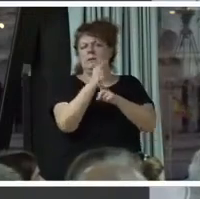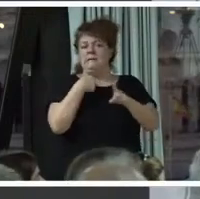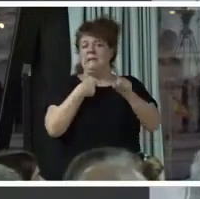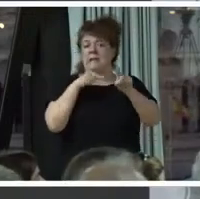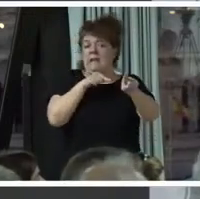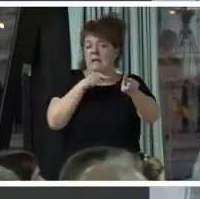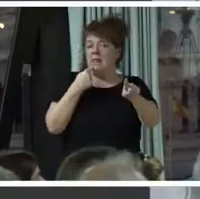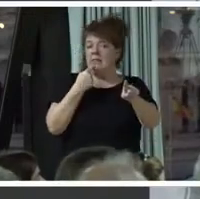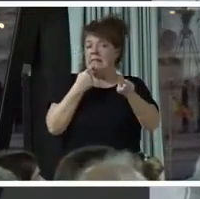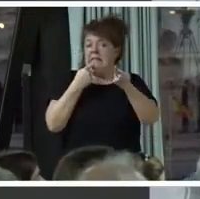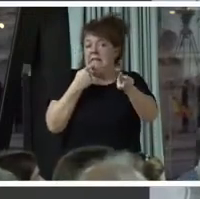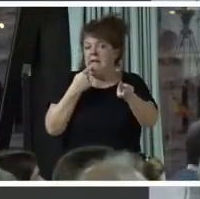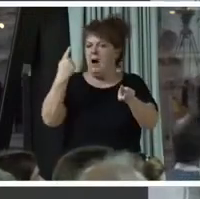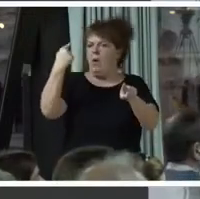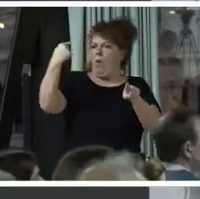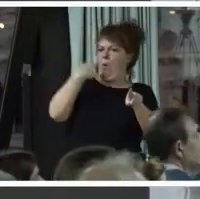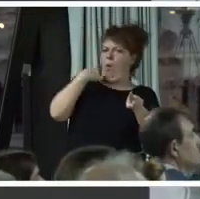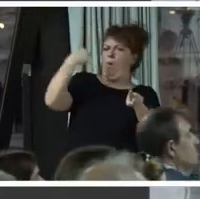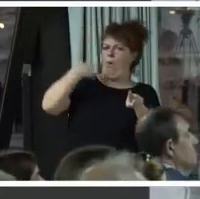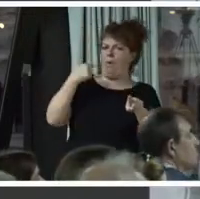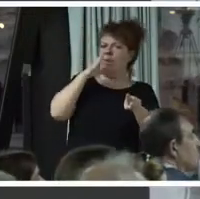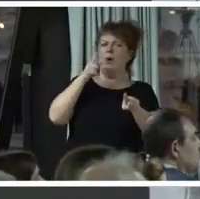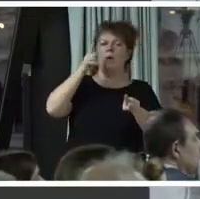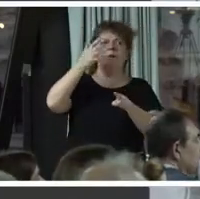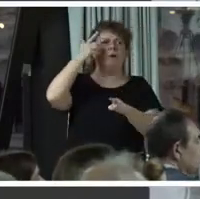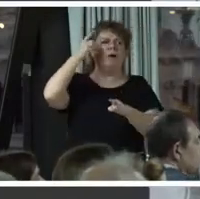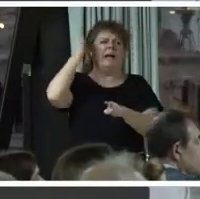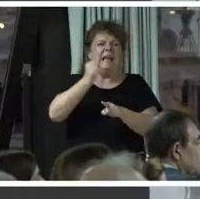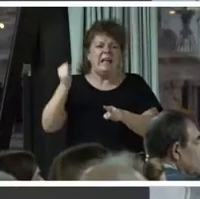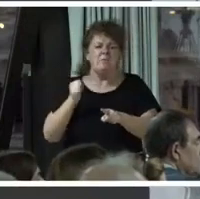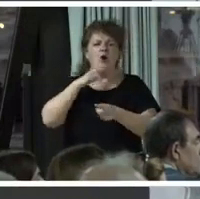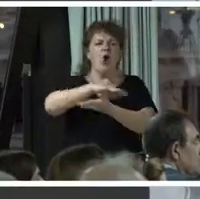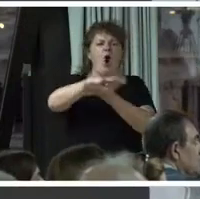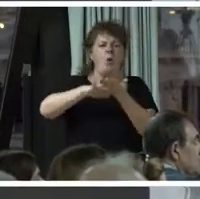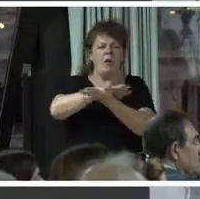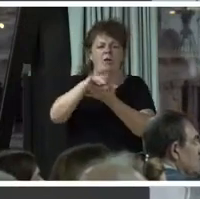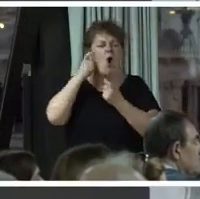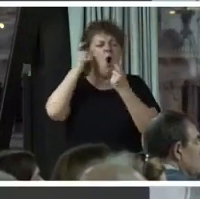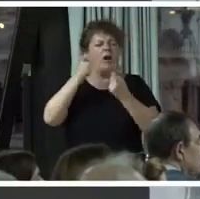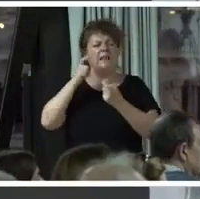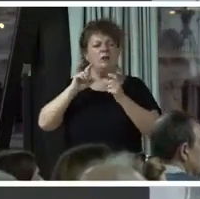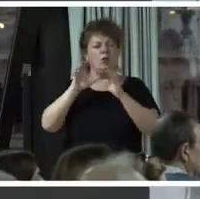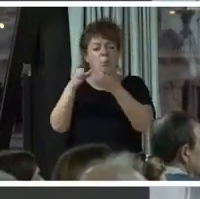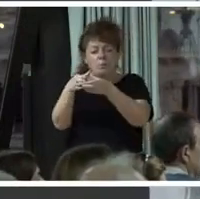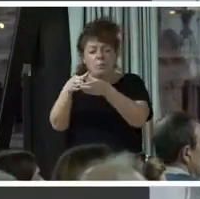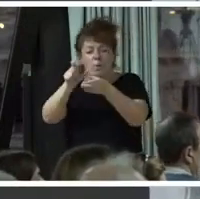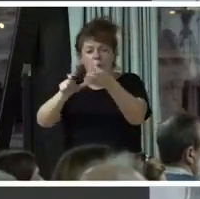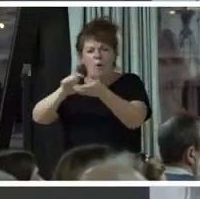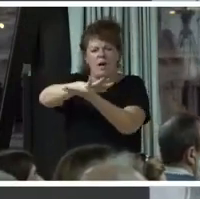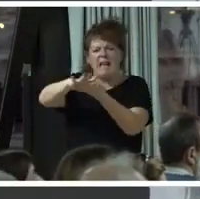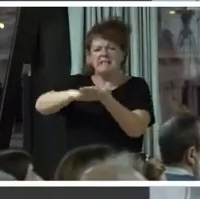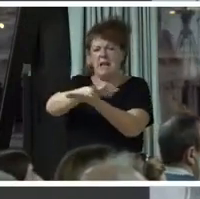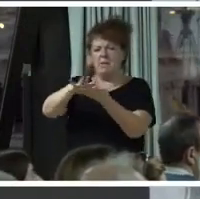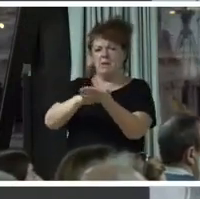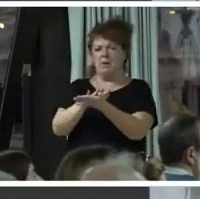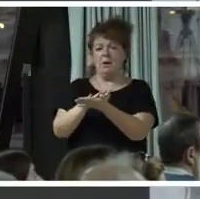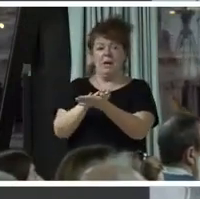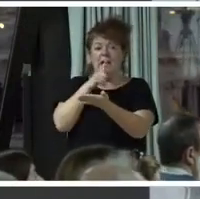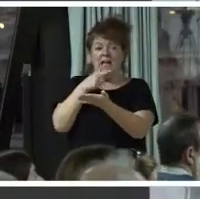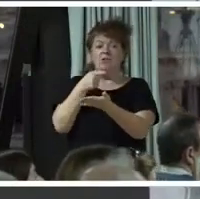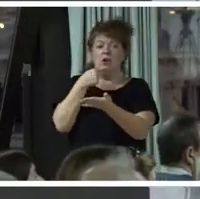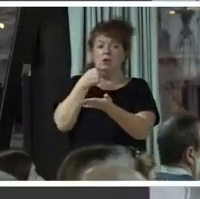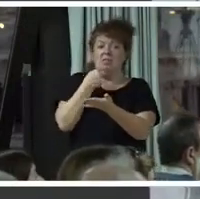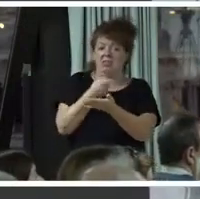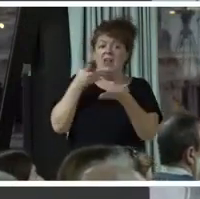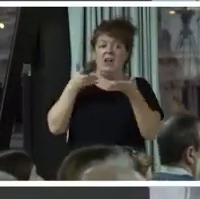señale los crímenes la el genocidio el intento de de Exterminio de un pueblo no Y eso es lo que explica que se pueda hacer lo que está